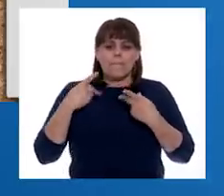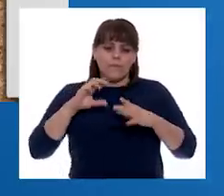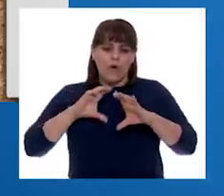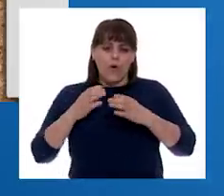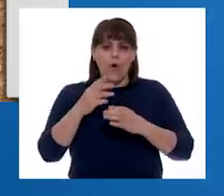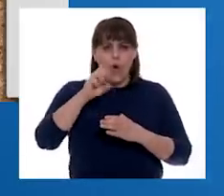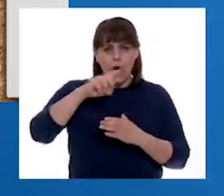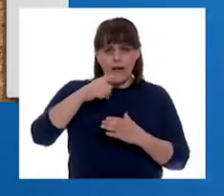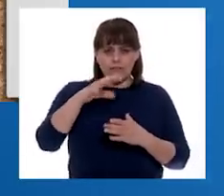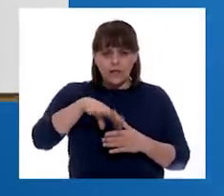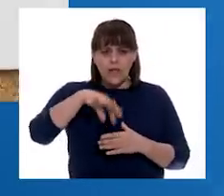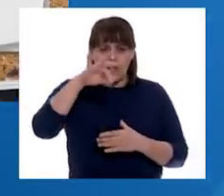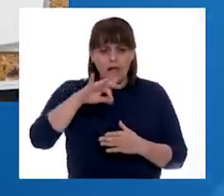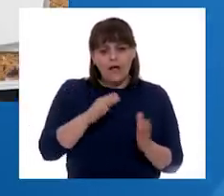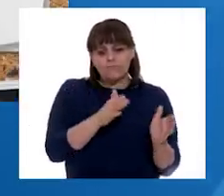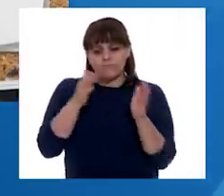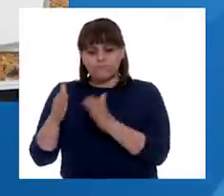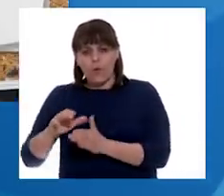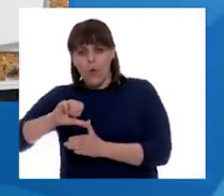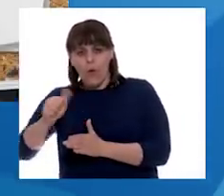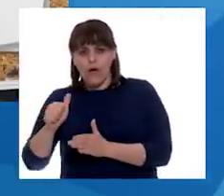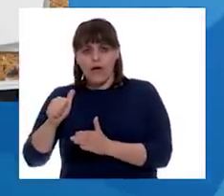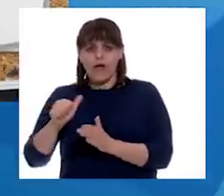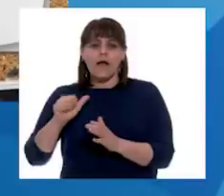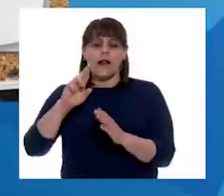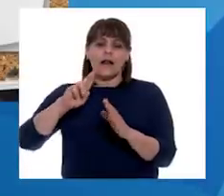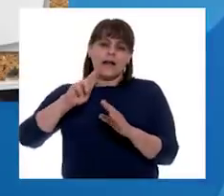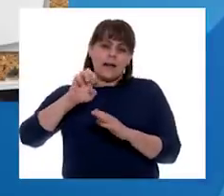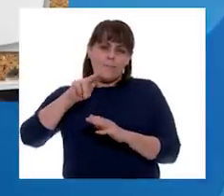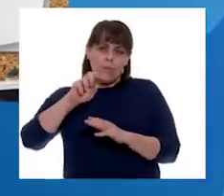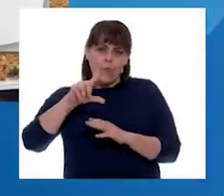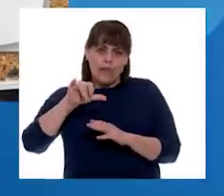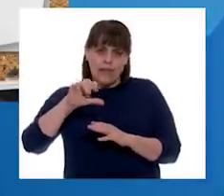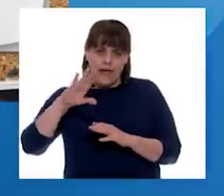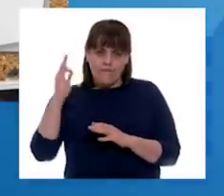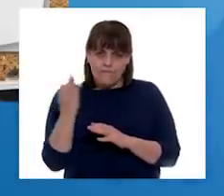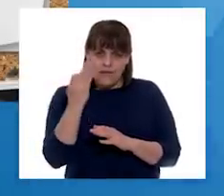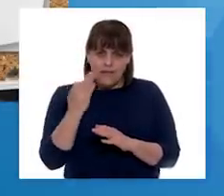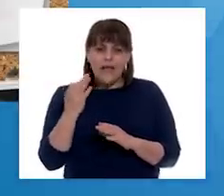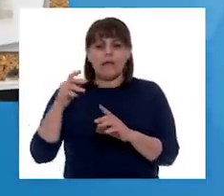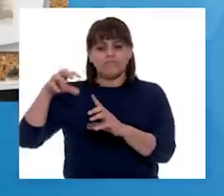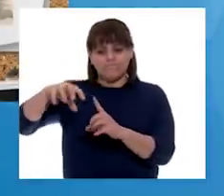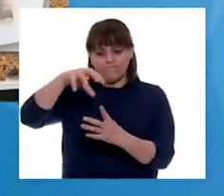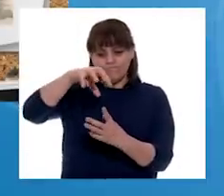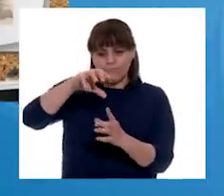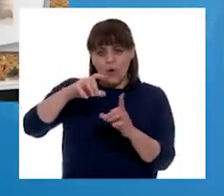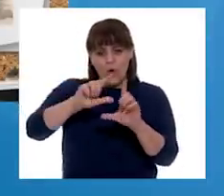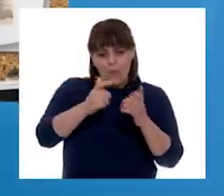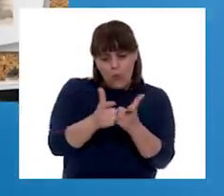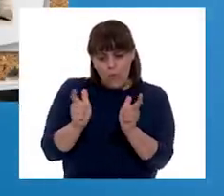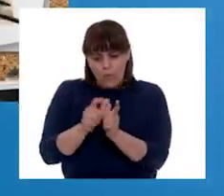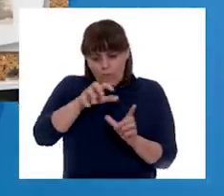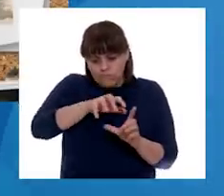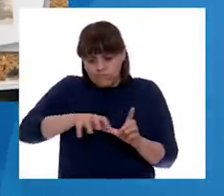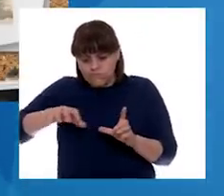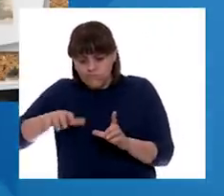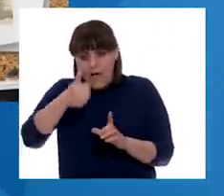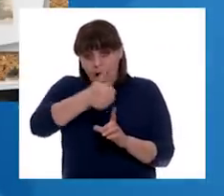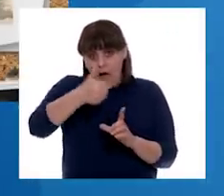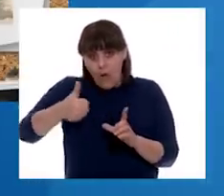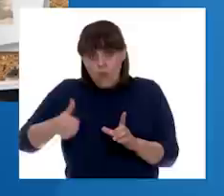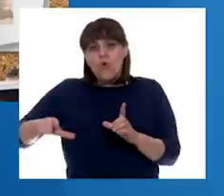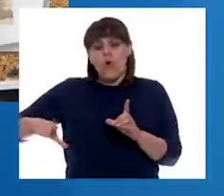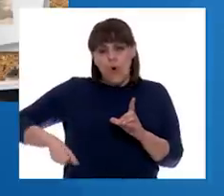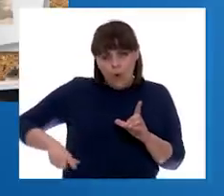República Federal. Se organiza en los poderes ejecutivo, legislativo y judicial. Aquí cada estado tiene un gobierno, constitución